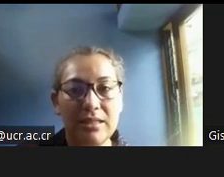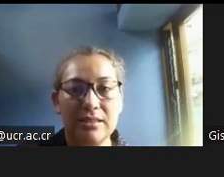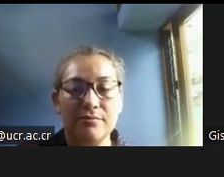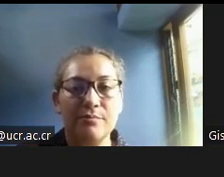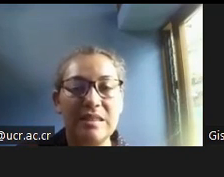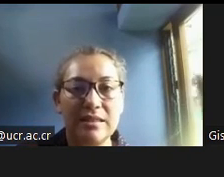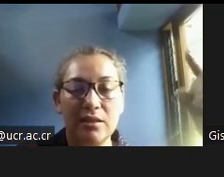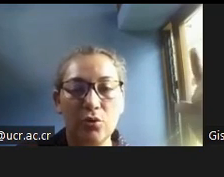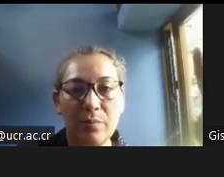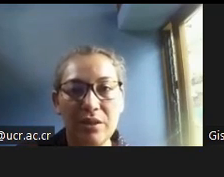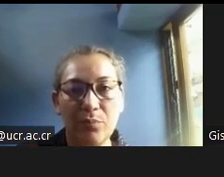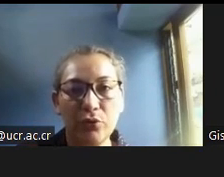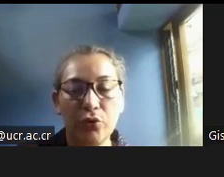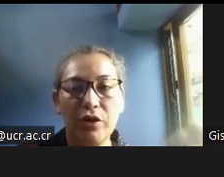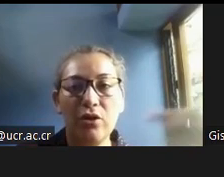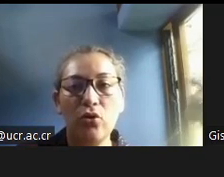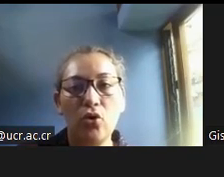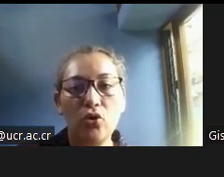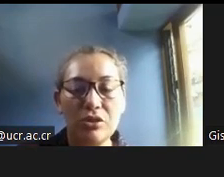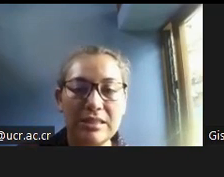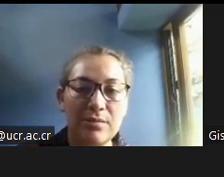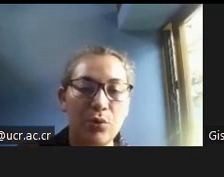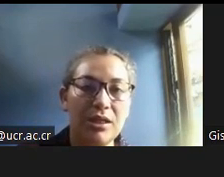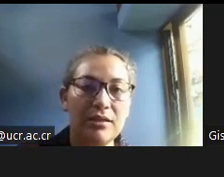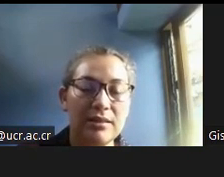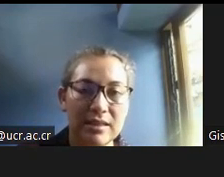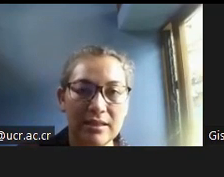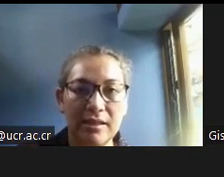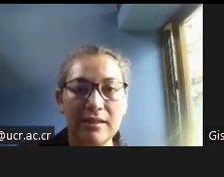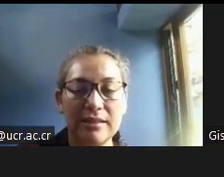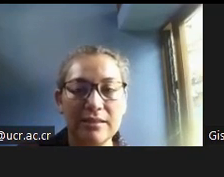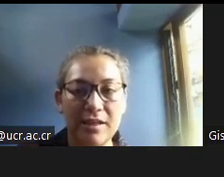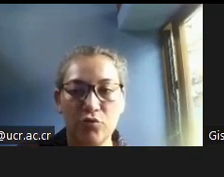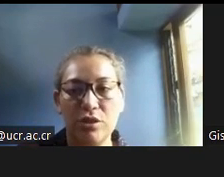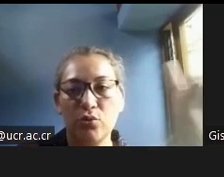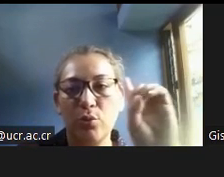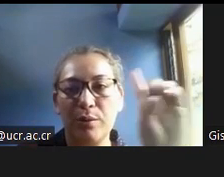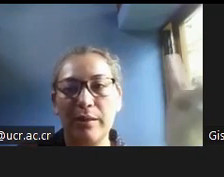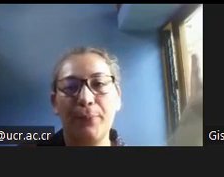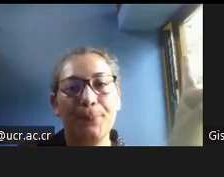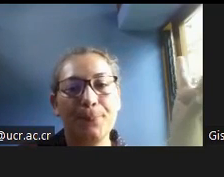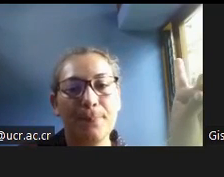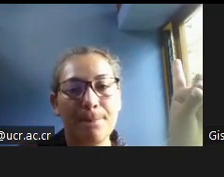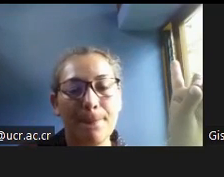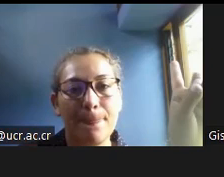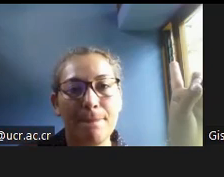la plantilla y se la tengo que mandar por correo o si pueden descargarla desde el Classroom. Eso es lo